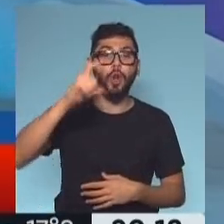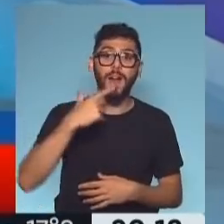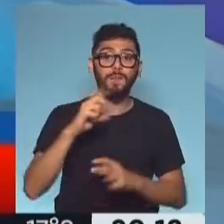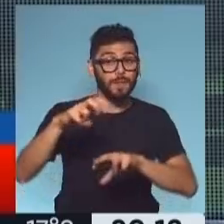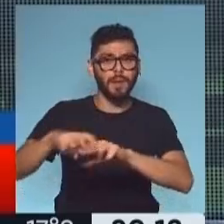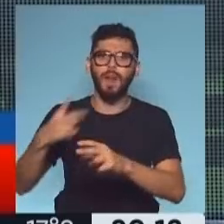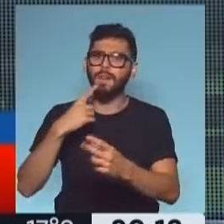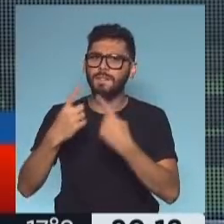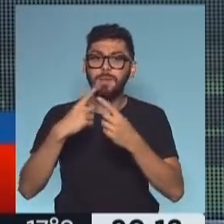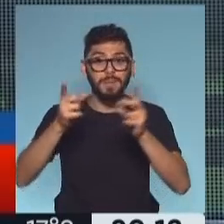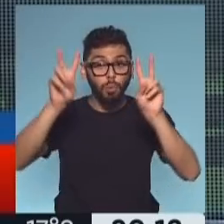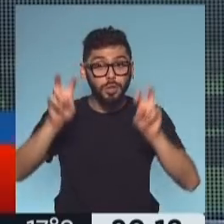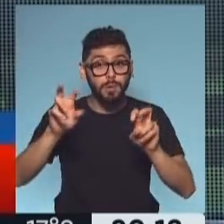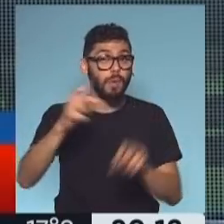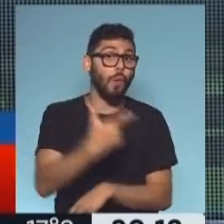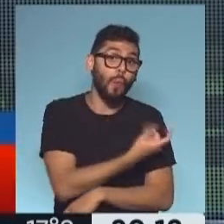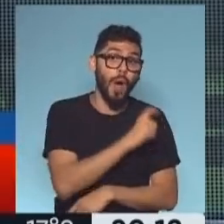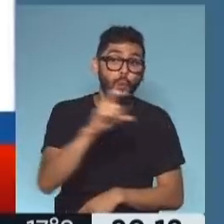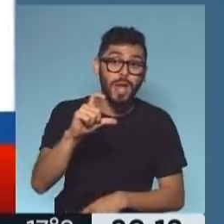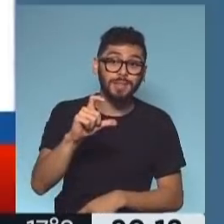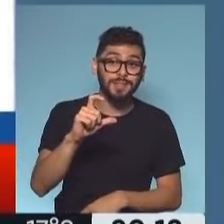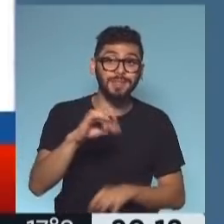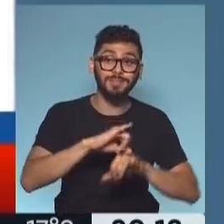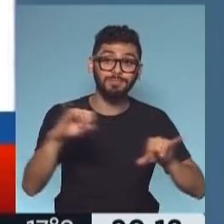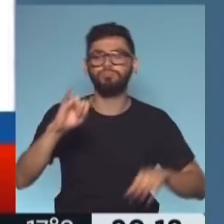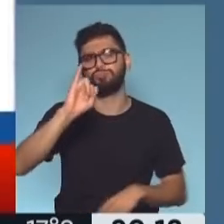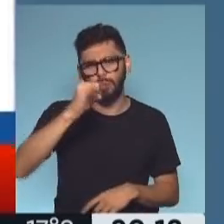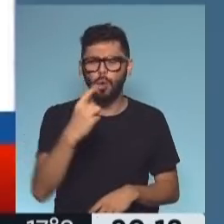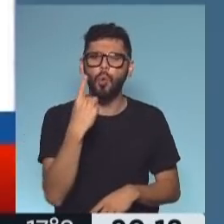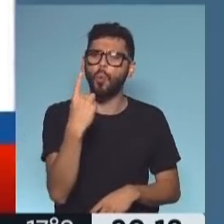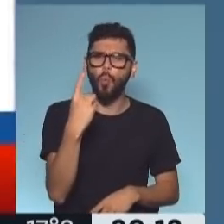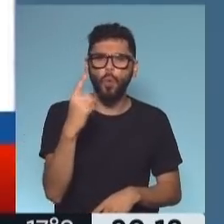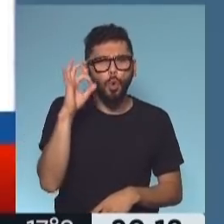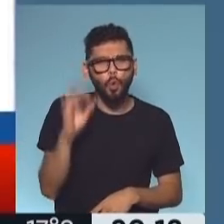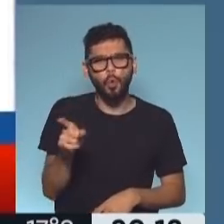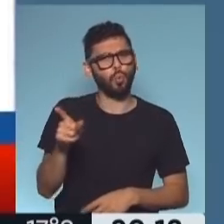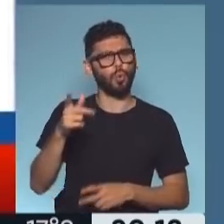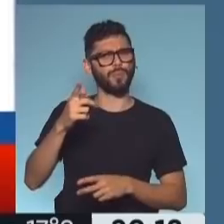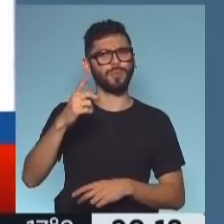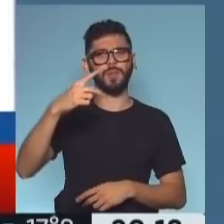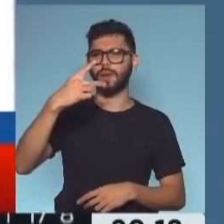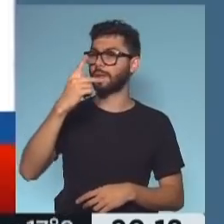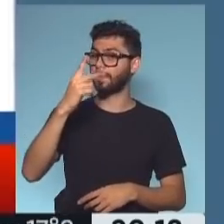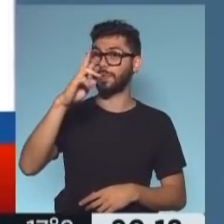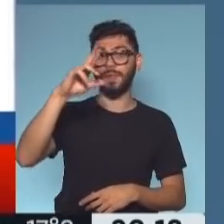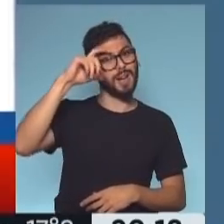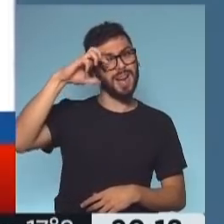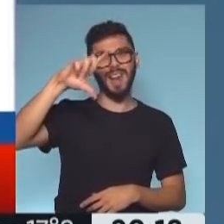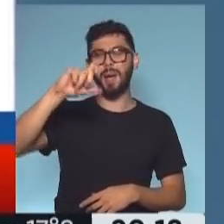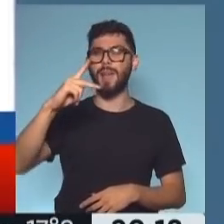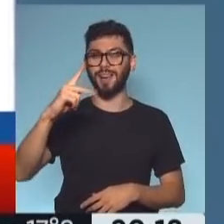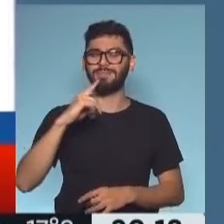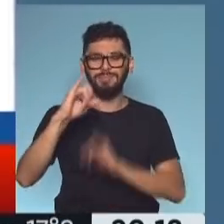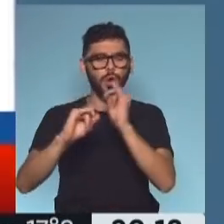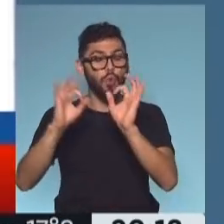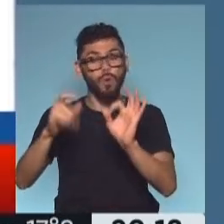ver con información y vacunas. Sí, fíjate que justo una de las cosas que mencionó recién Nicolás Kreplak es de este informe que se